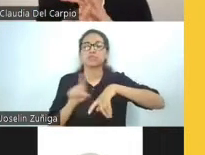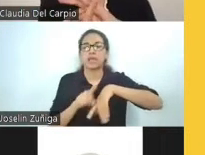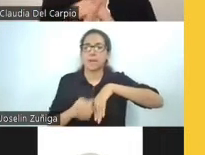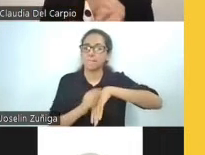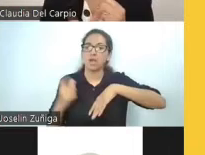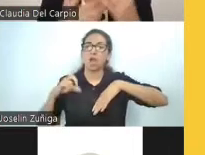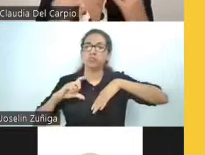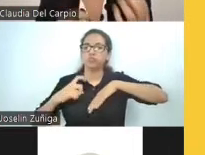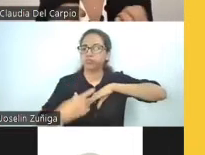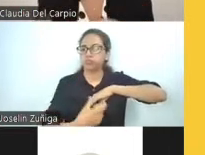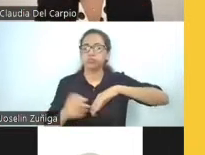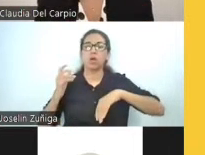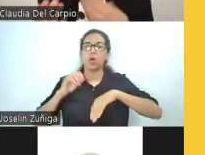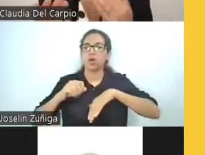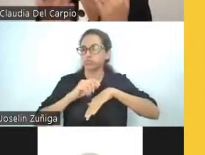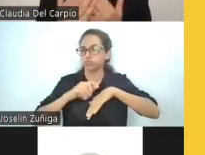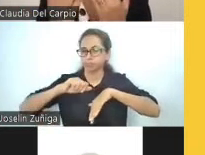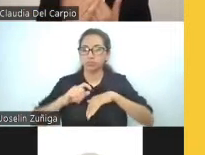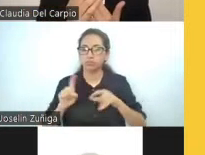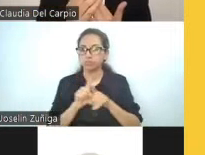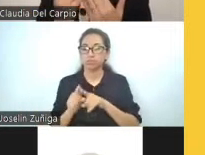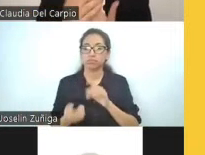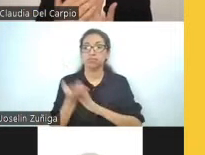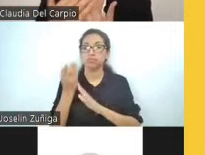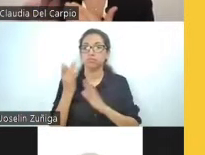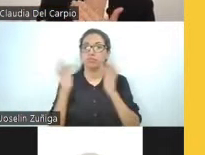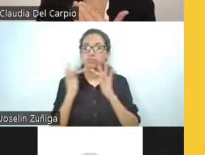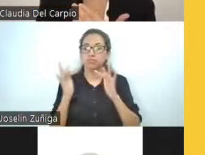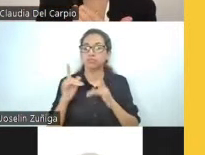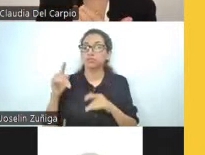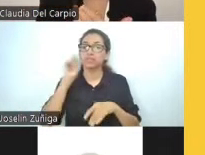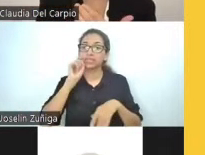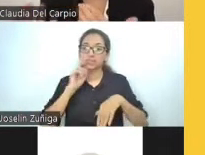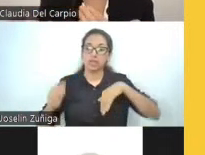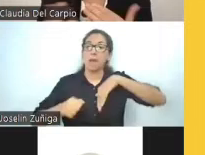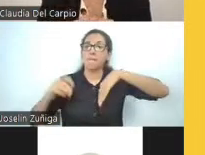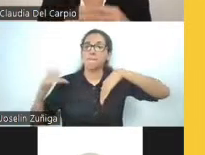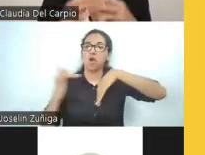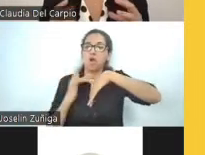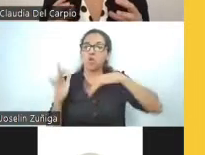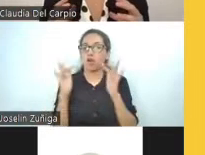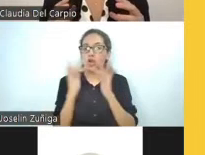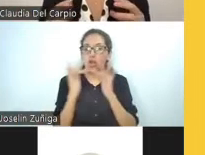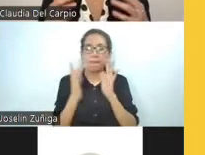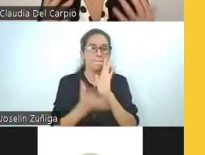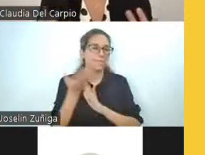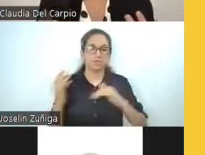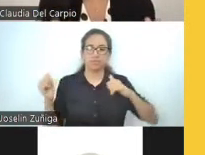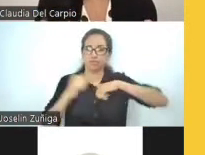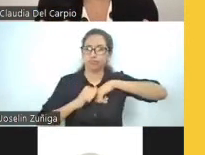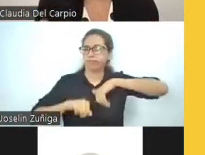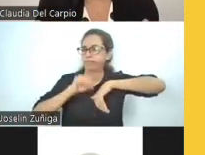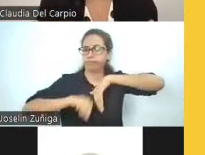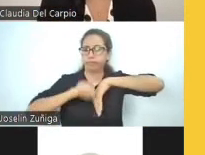desodorantes, con las fragancias, y además hay un mayor contacto con la piel de la pareja durante las relaciones sexuales. Entonces, sabemos